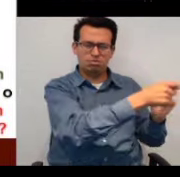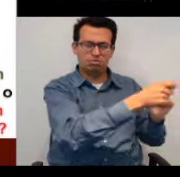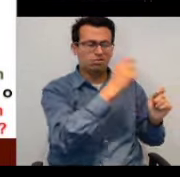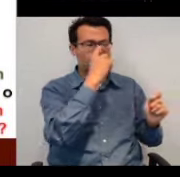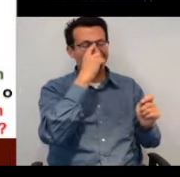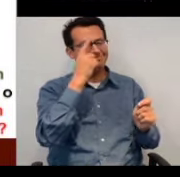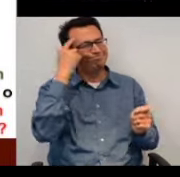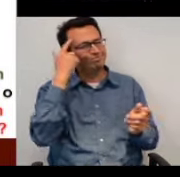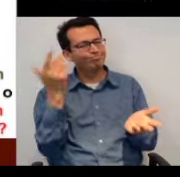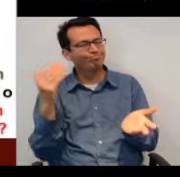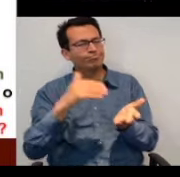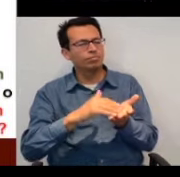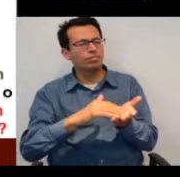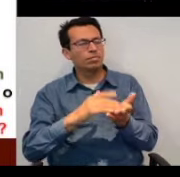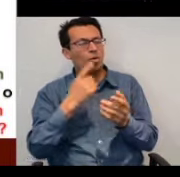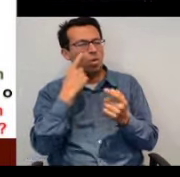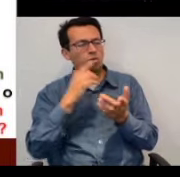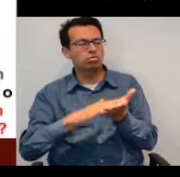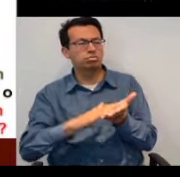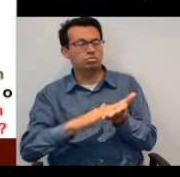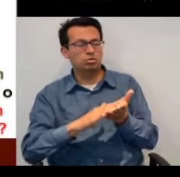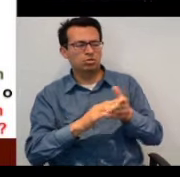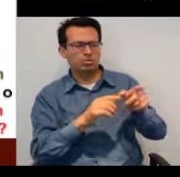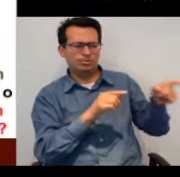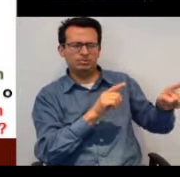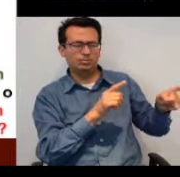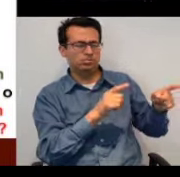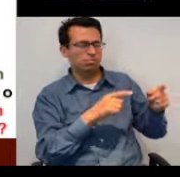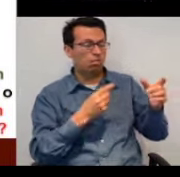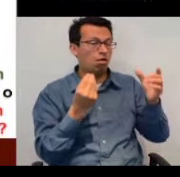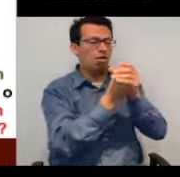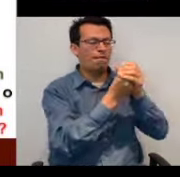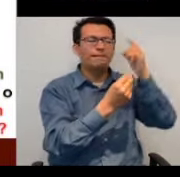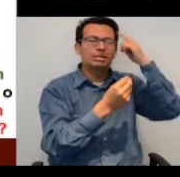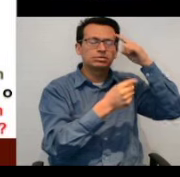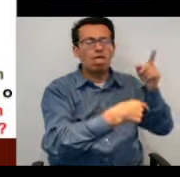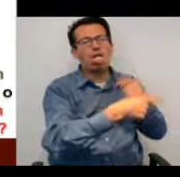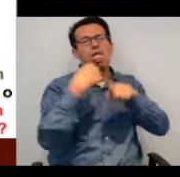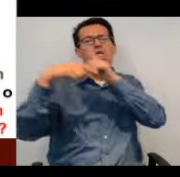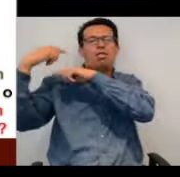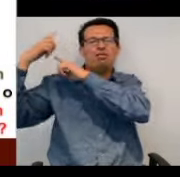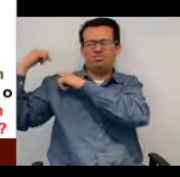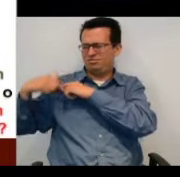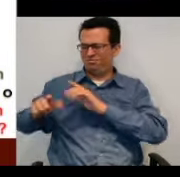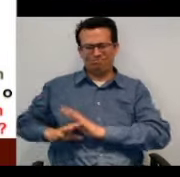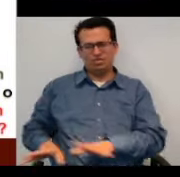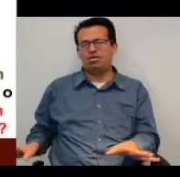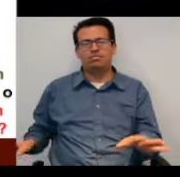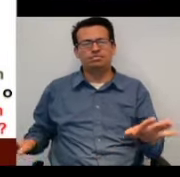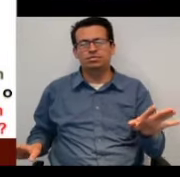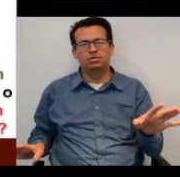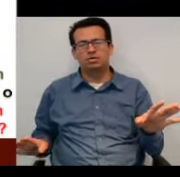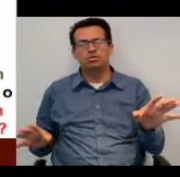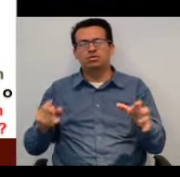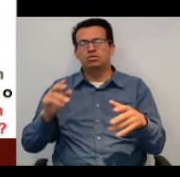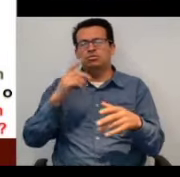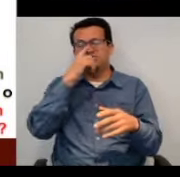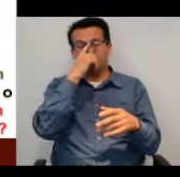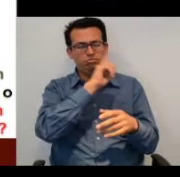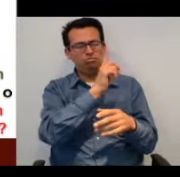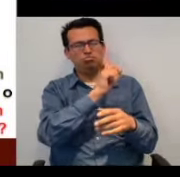visión que ya es una visión que definitivamente ya no tiene nada que ver con el paradigma de la educación inclusiva, sino que nos remite